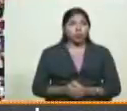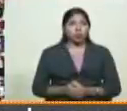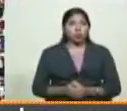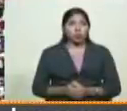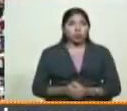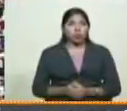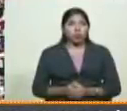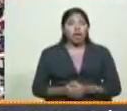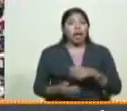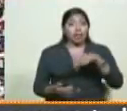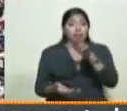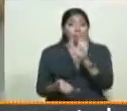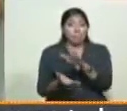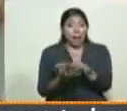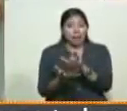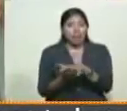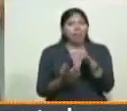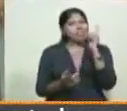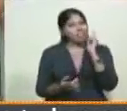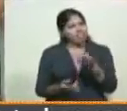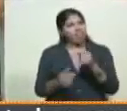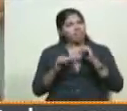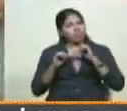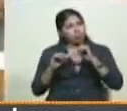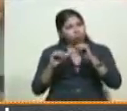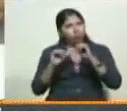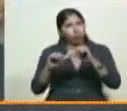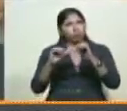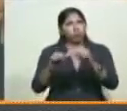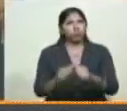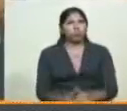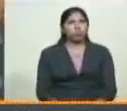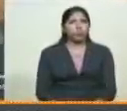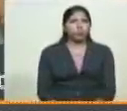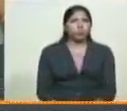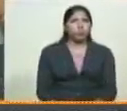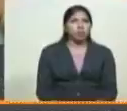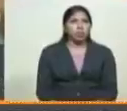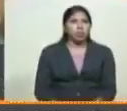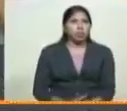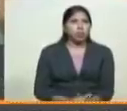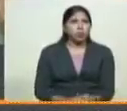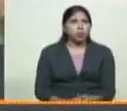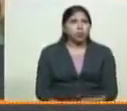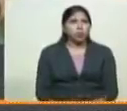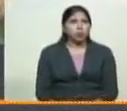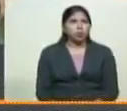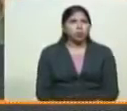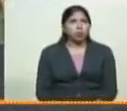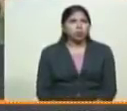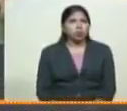Margarita tiene que seguir atendiendo todos los temas de la protección social.